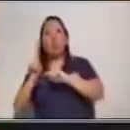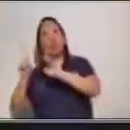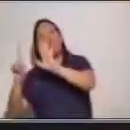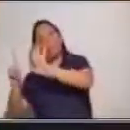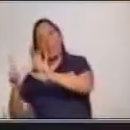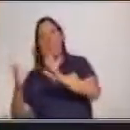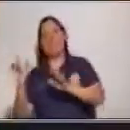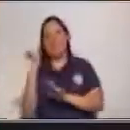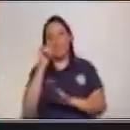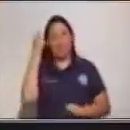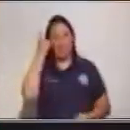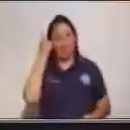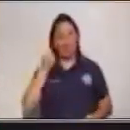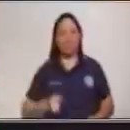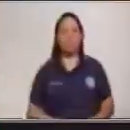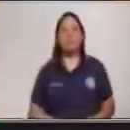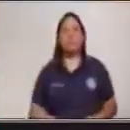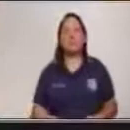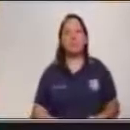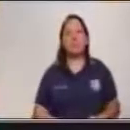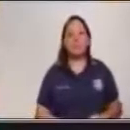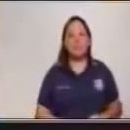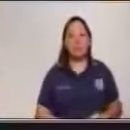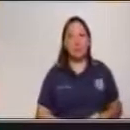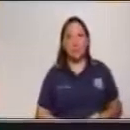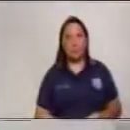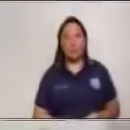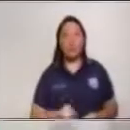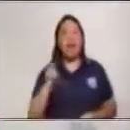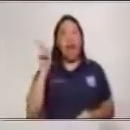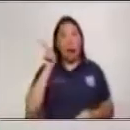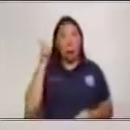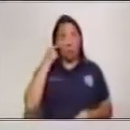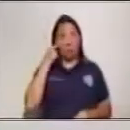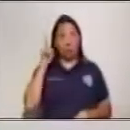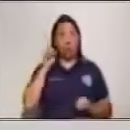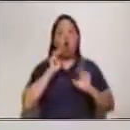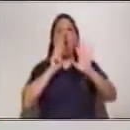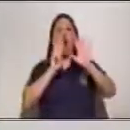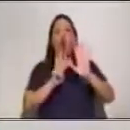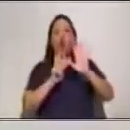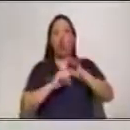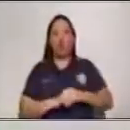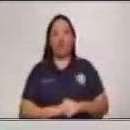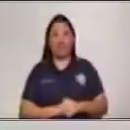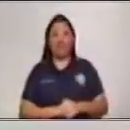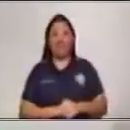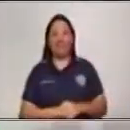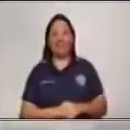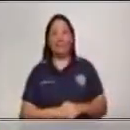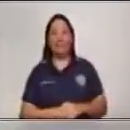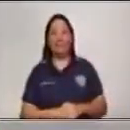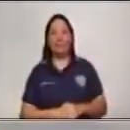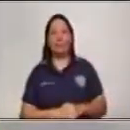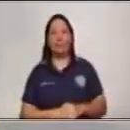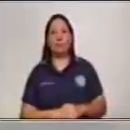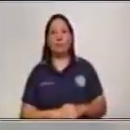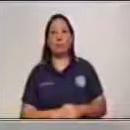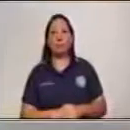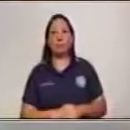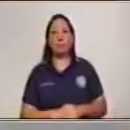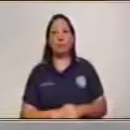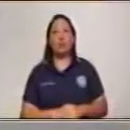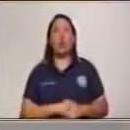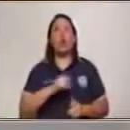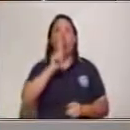me da un número entero, que es 1. Ahora analicemos los divisores de 8. Tendríamos los